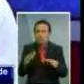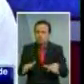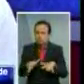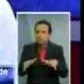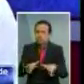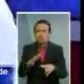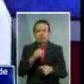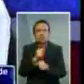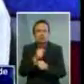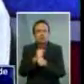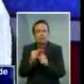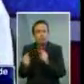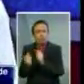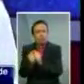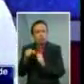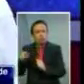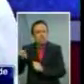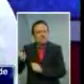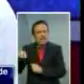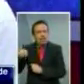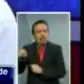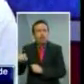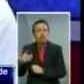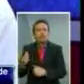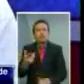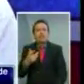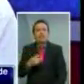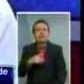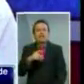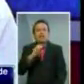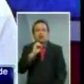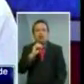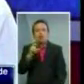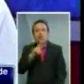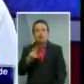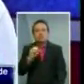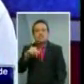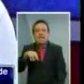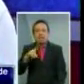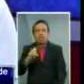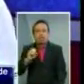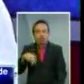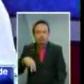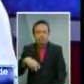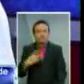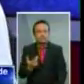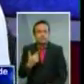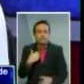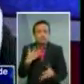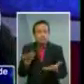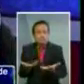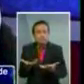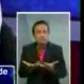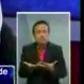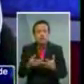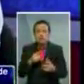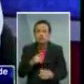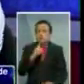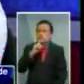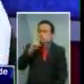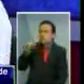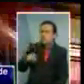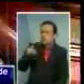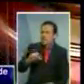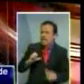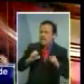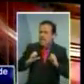con Manuel José Sandón para que él fuera senador y recuperar la senataría de Santiago Oriente para Renovación Nacional, y por lo demás, diputado, hay un tema... ¿Pero le parece ético